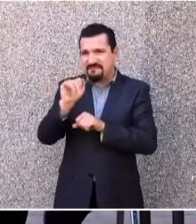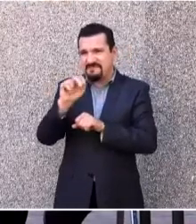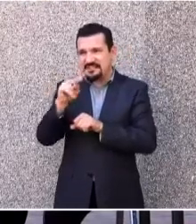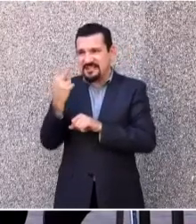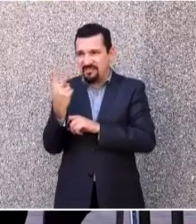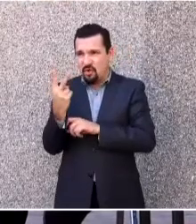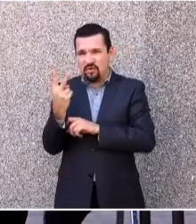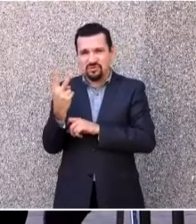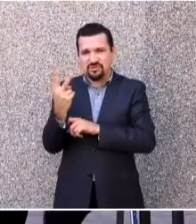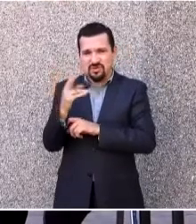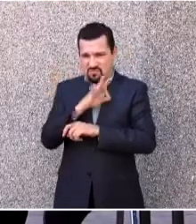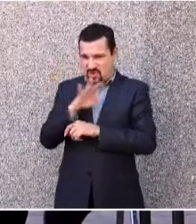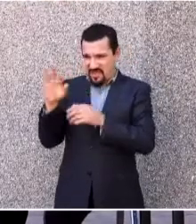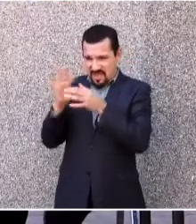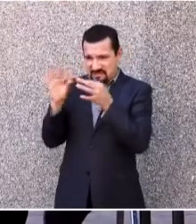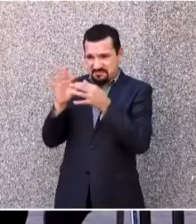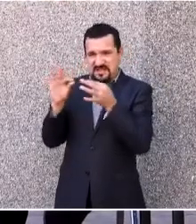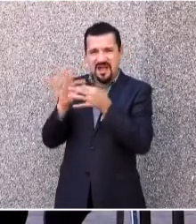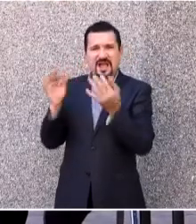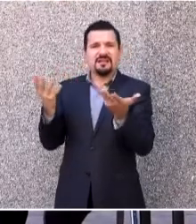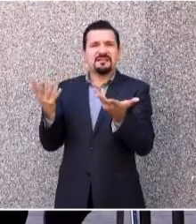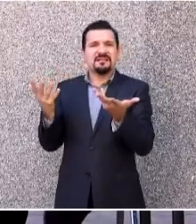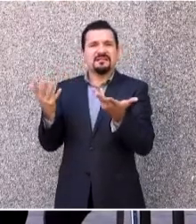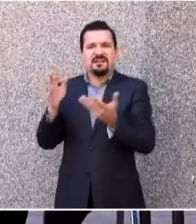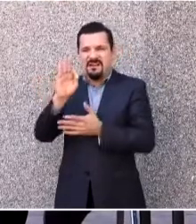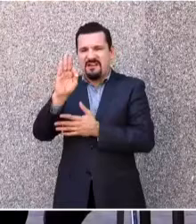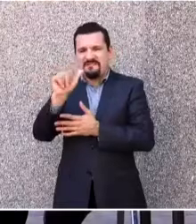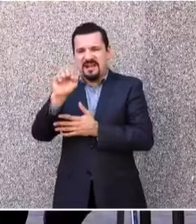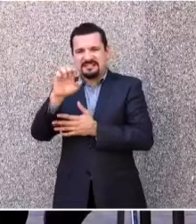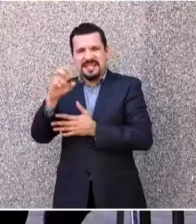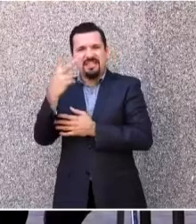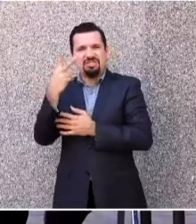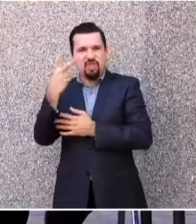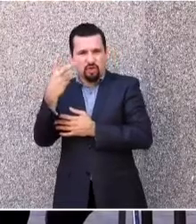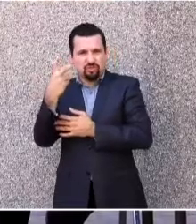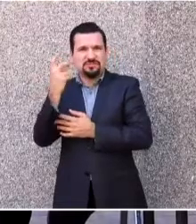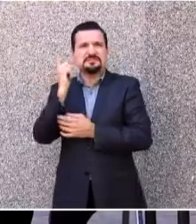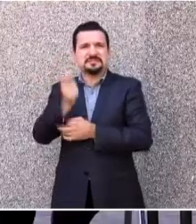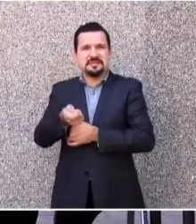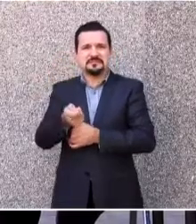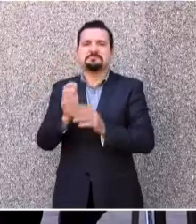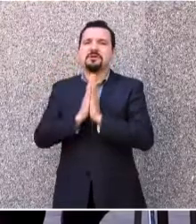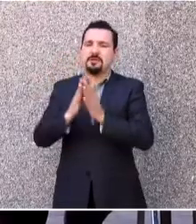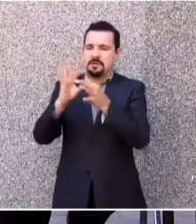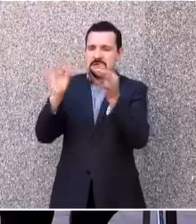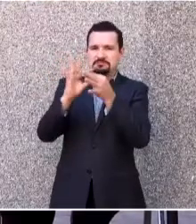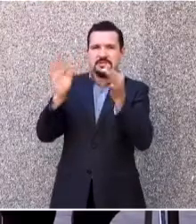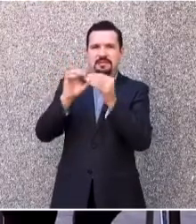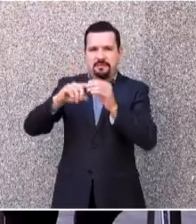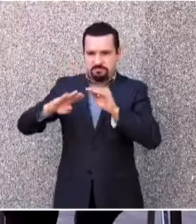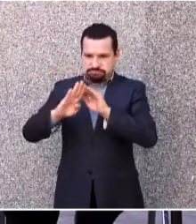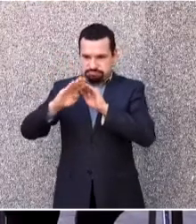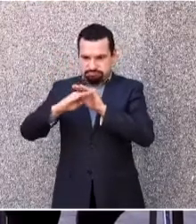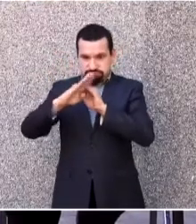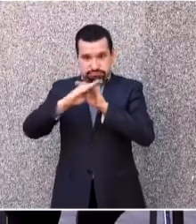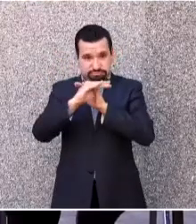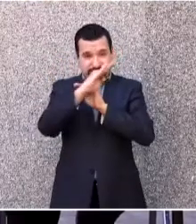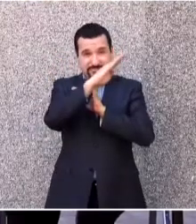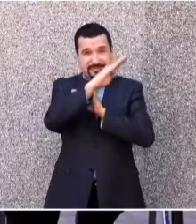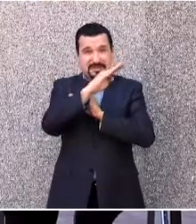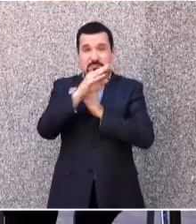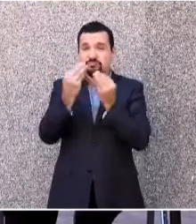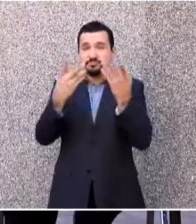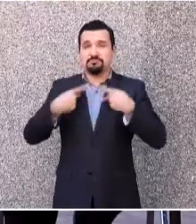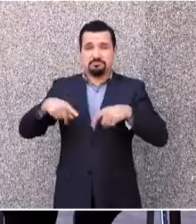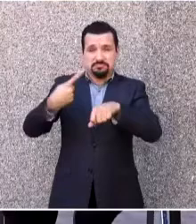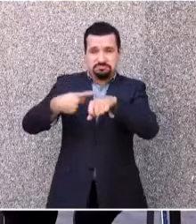ese sentido también si nos puede explicar un poco qué implica la fase 2 y sobre esta curva epidemiológica tan que tanto se ha sonado, doctor,